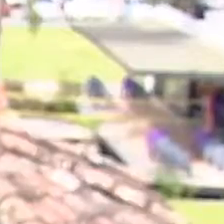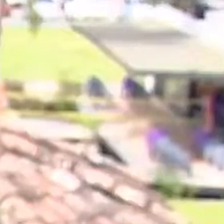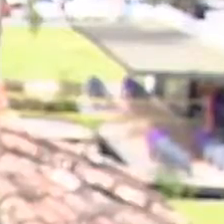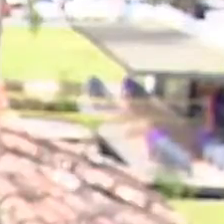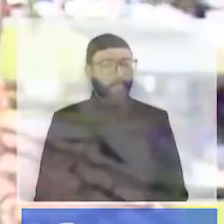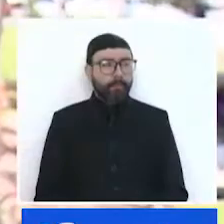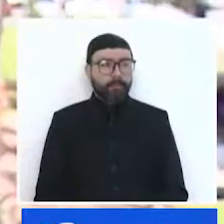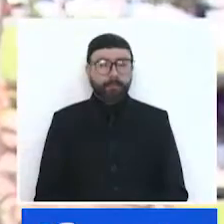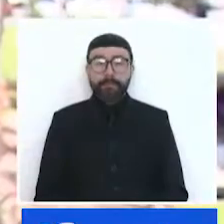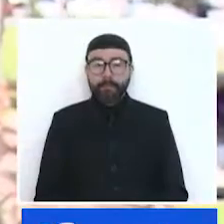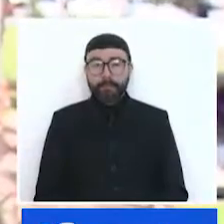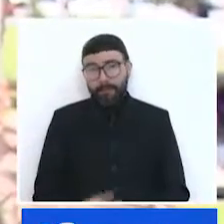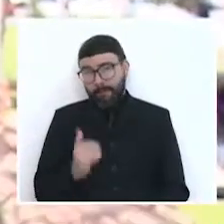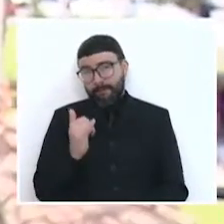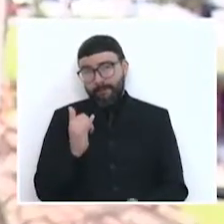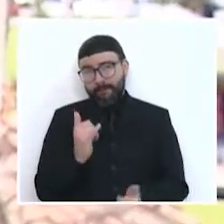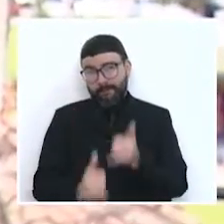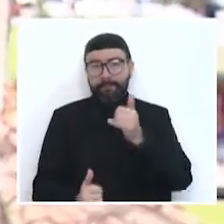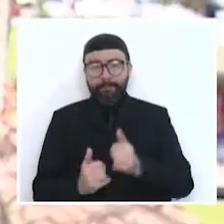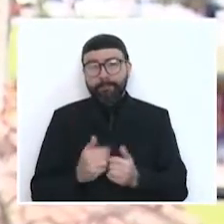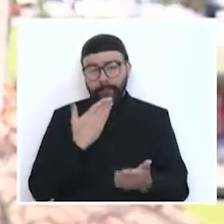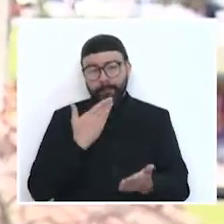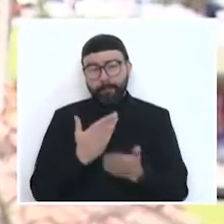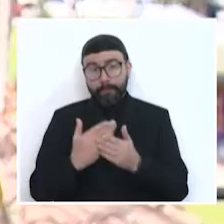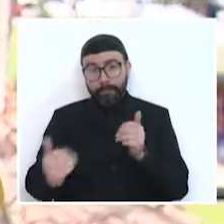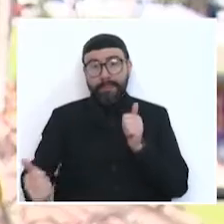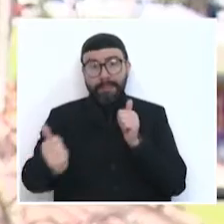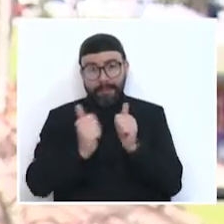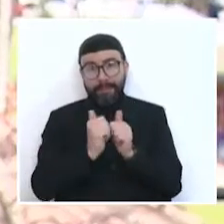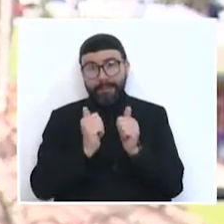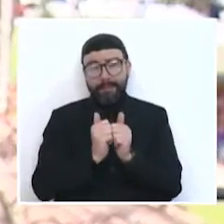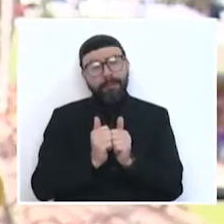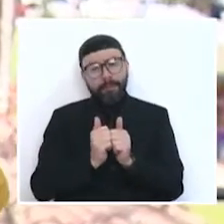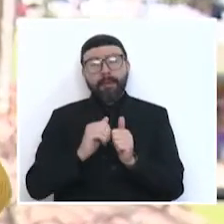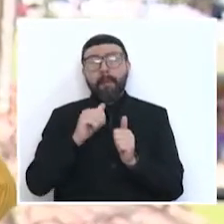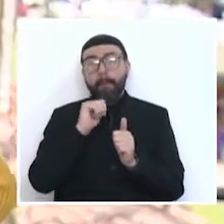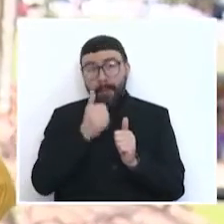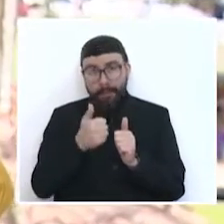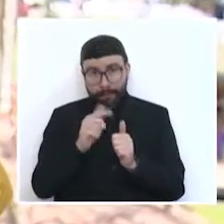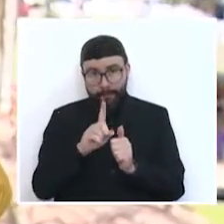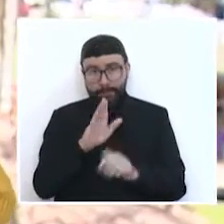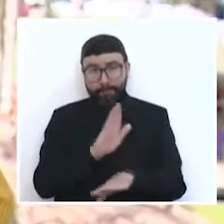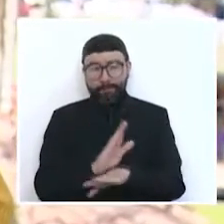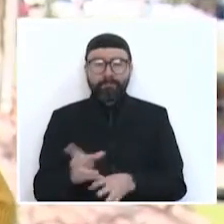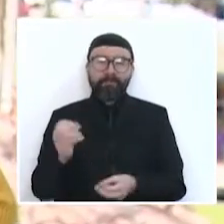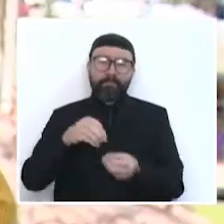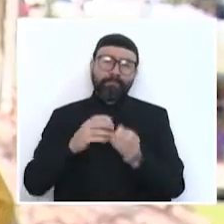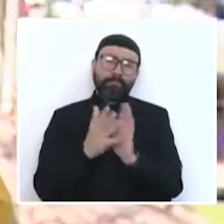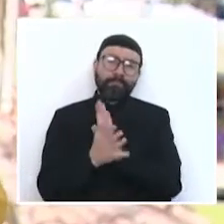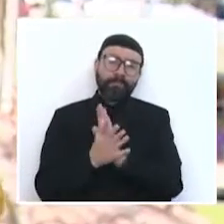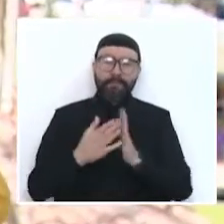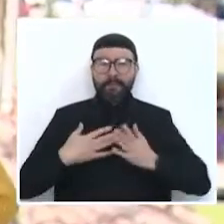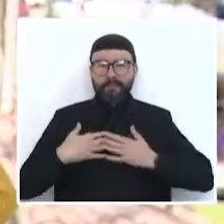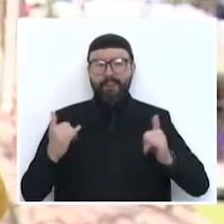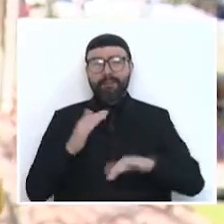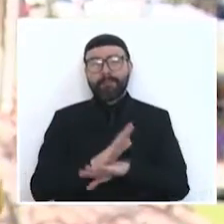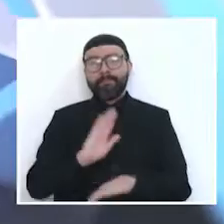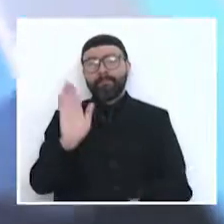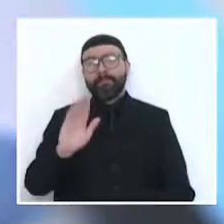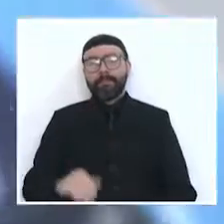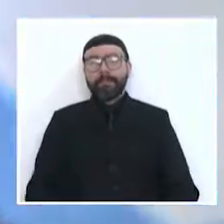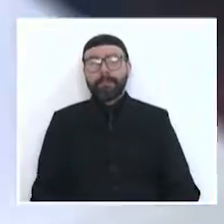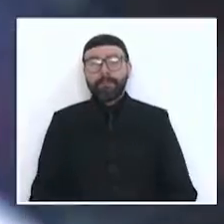De esta manera me despido. Muchas gracias por habernos acompañado. Nos vemos mañana con más información. Una feliz tarde.